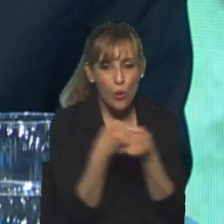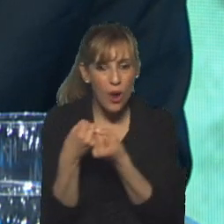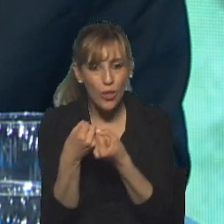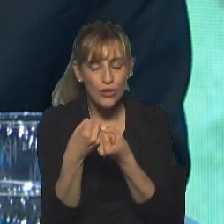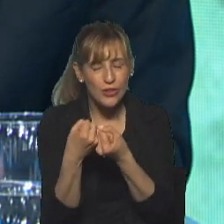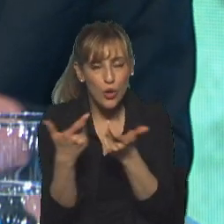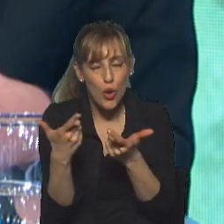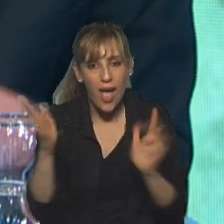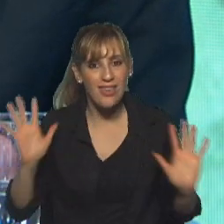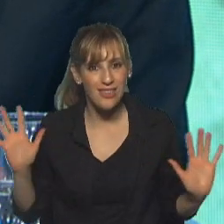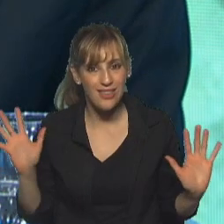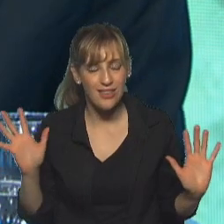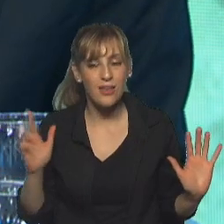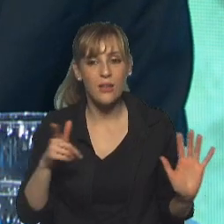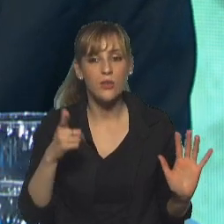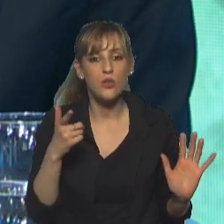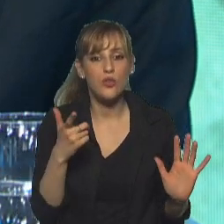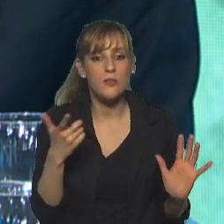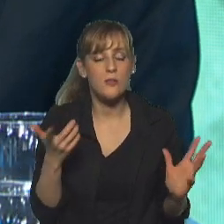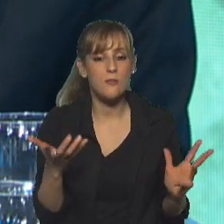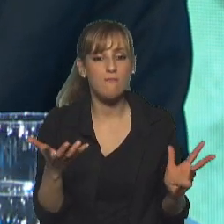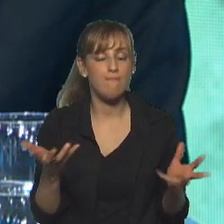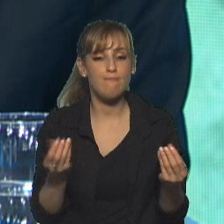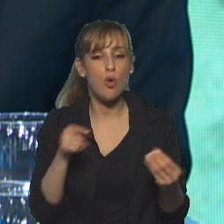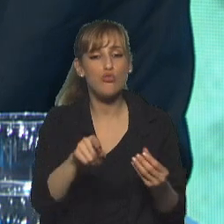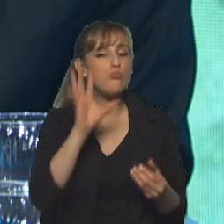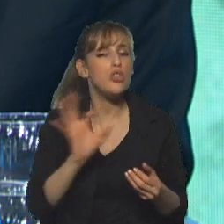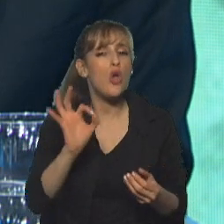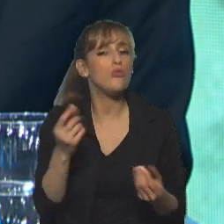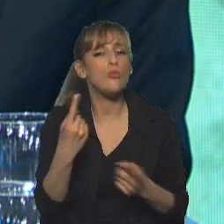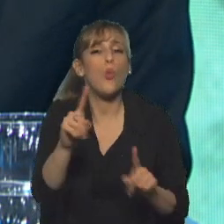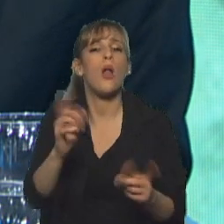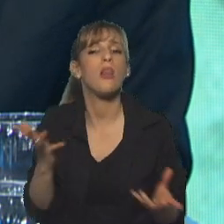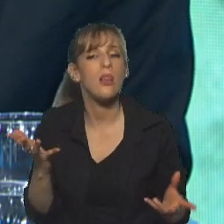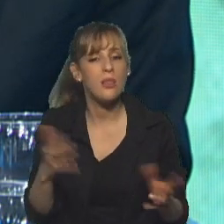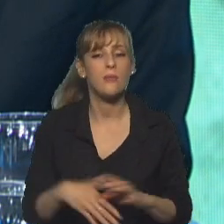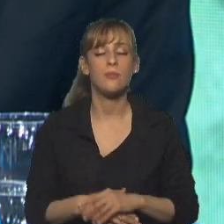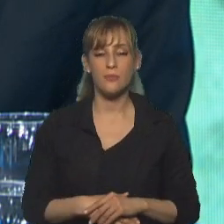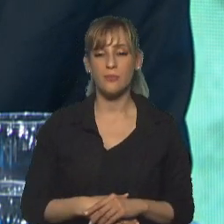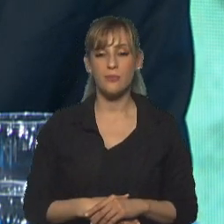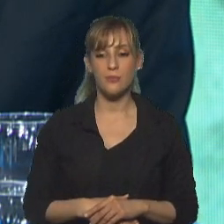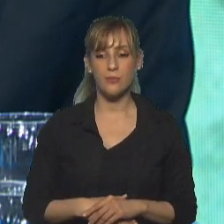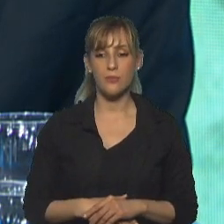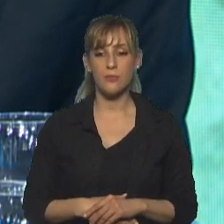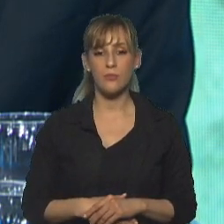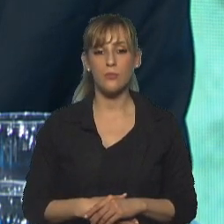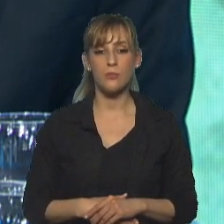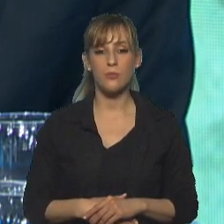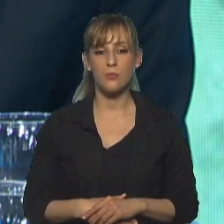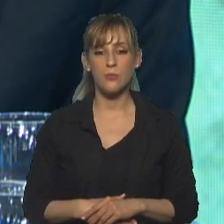la derecha hacia el futuro de ese proceso. ¿Cómo lo estás leyendo? Lo primero es que yo no creo que la convención